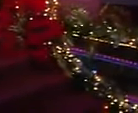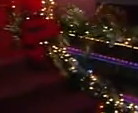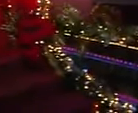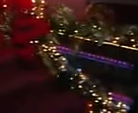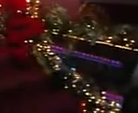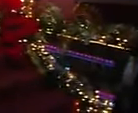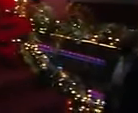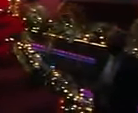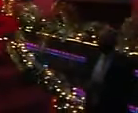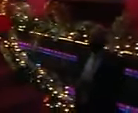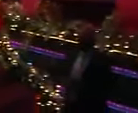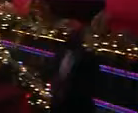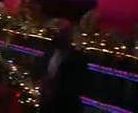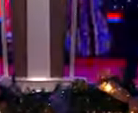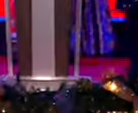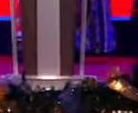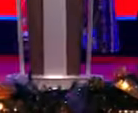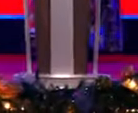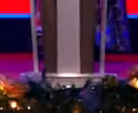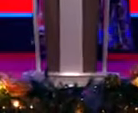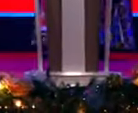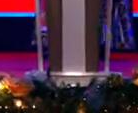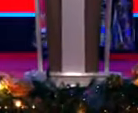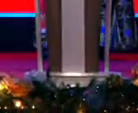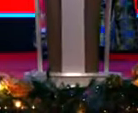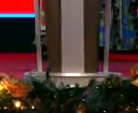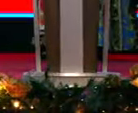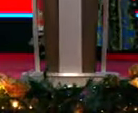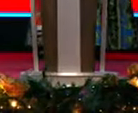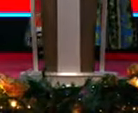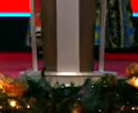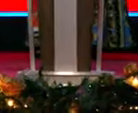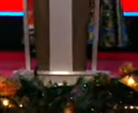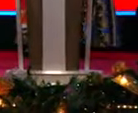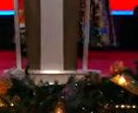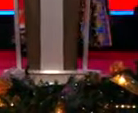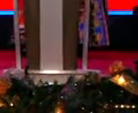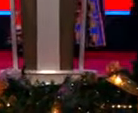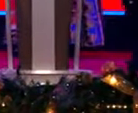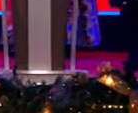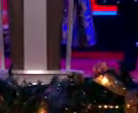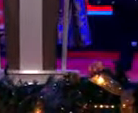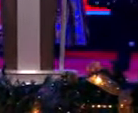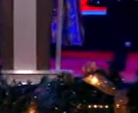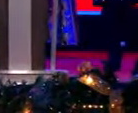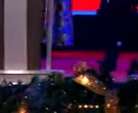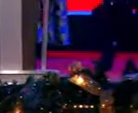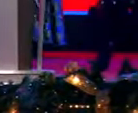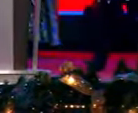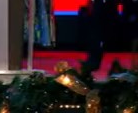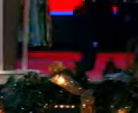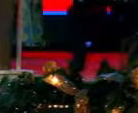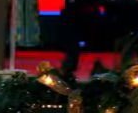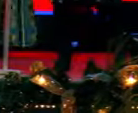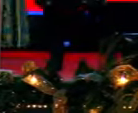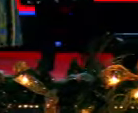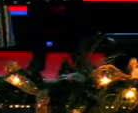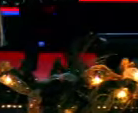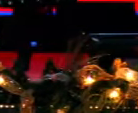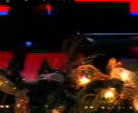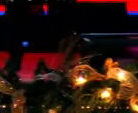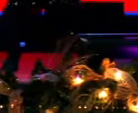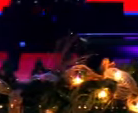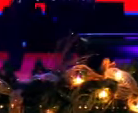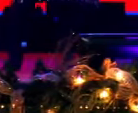Batalla no es batalla, que si no viene la prueba, que si no hay la calumnia. Que batalla no es batalla, que